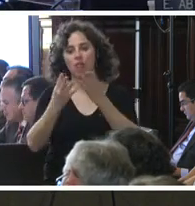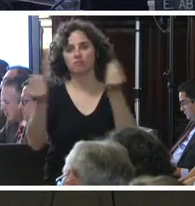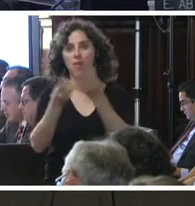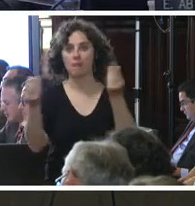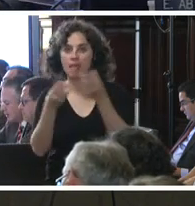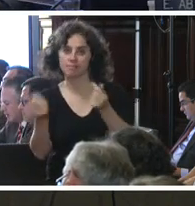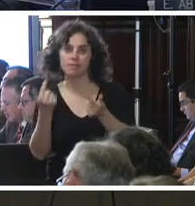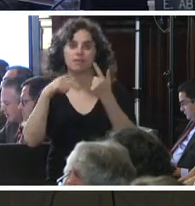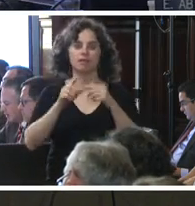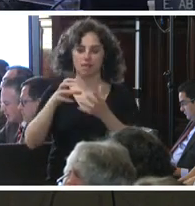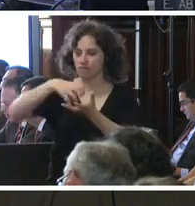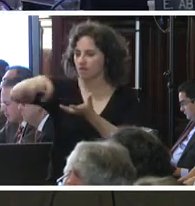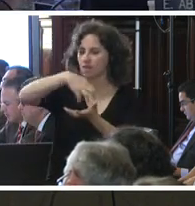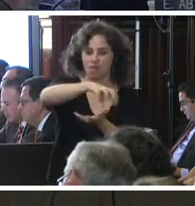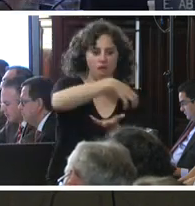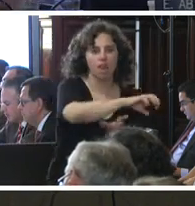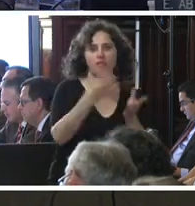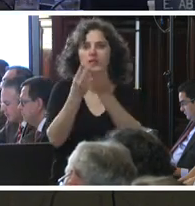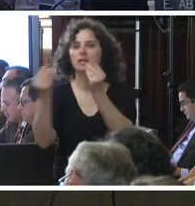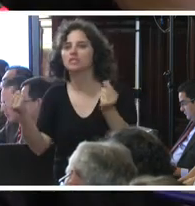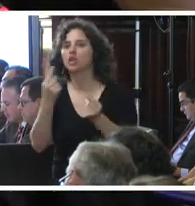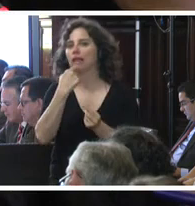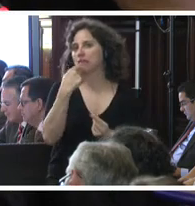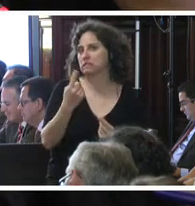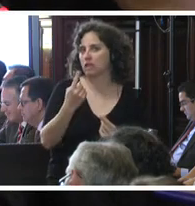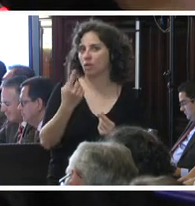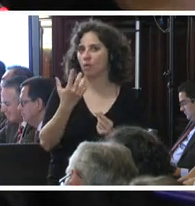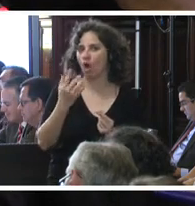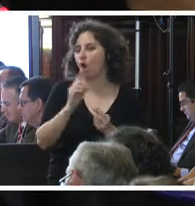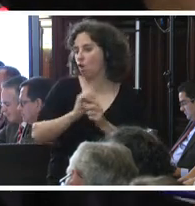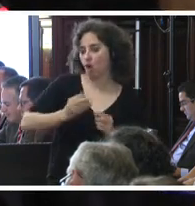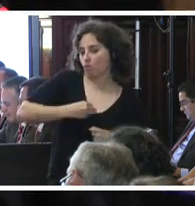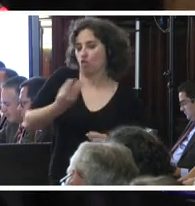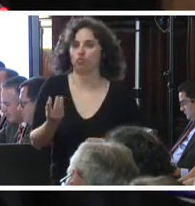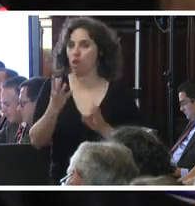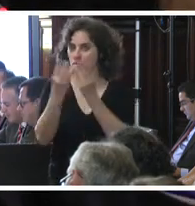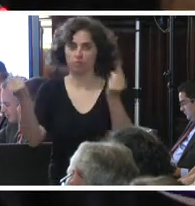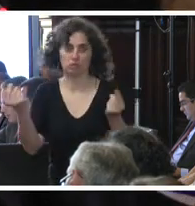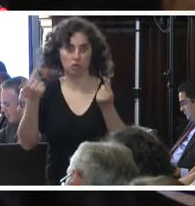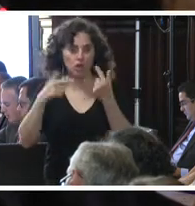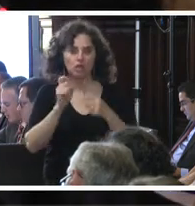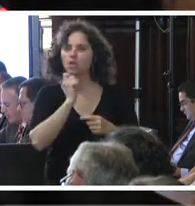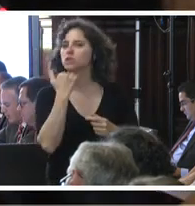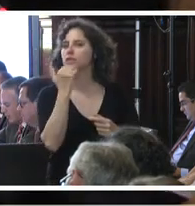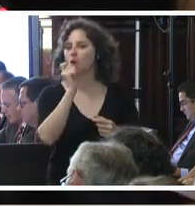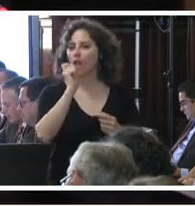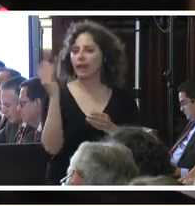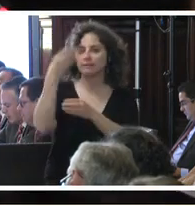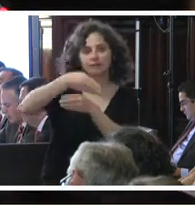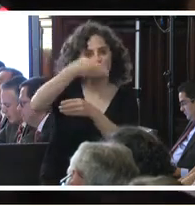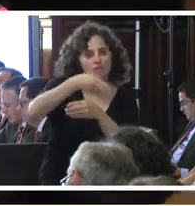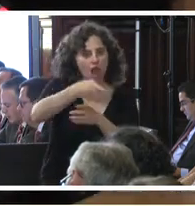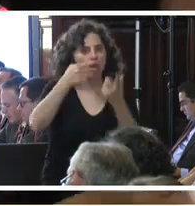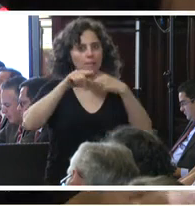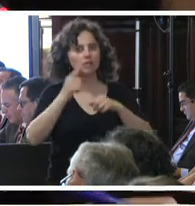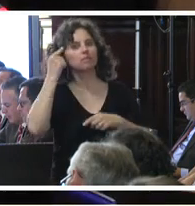los cuales se dividen en desapariciones que podríamos denominar como involuntarias, en donde no tenemos precisamente quiénes son los intervinientes,